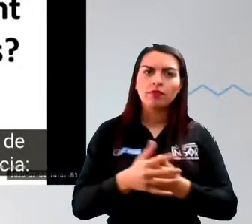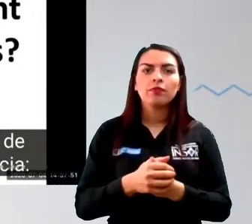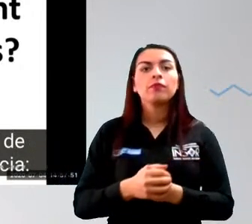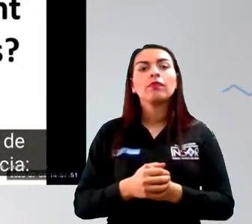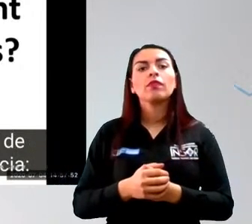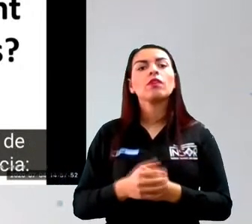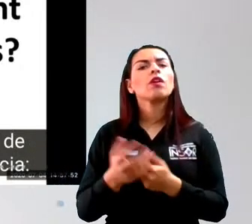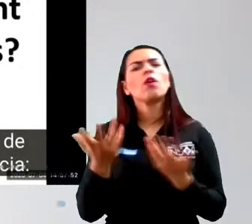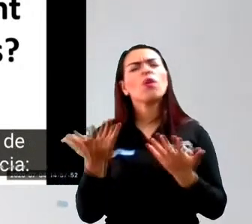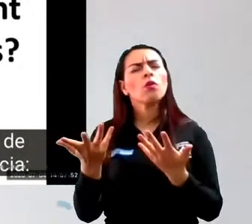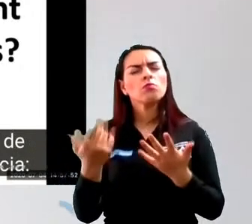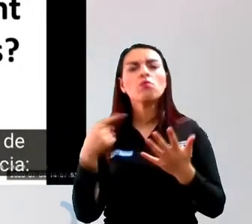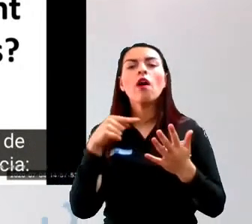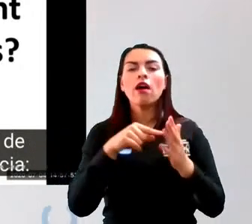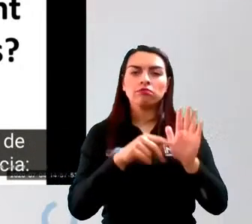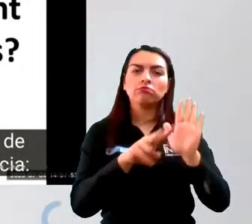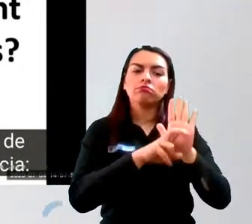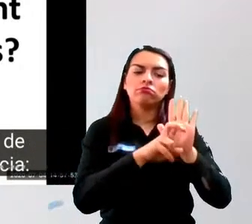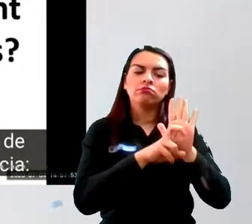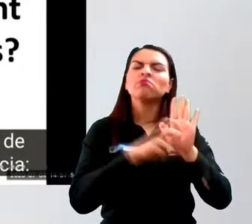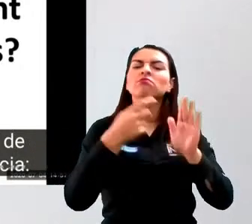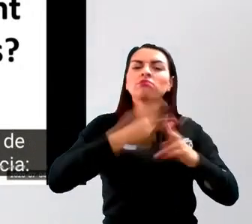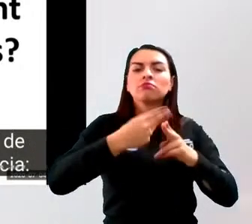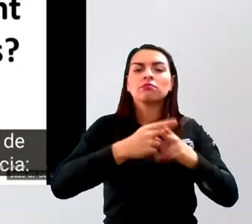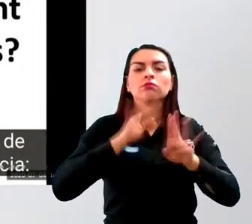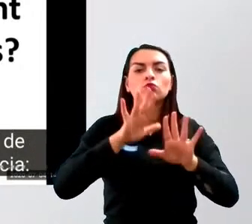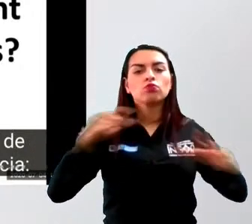una teoría llamada comunidad de investigación.